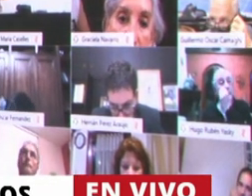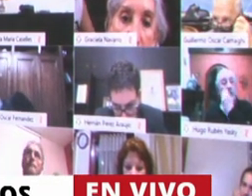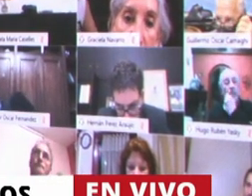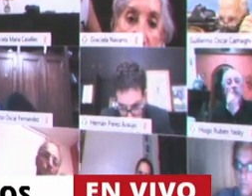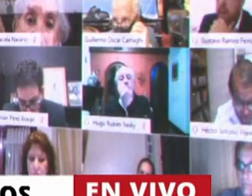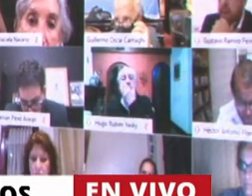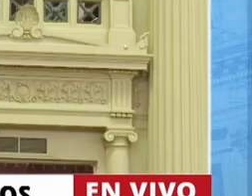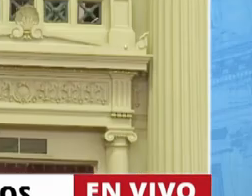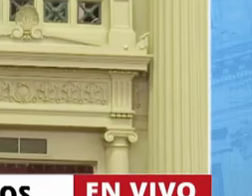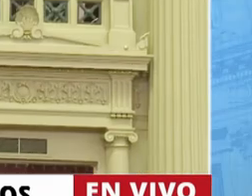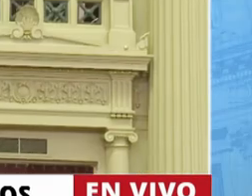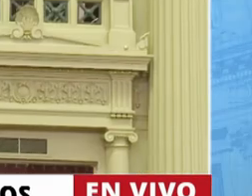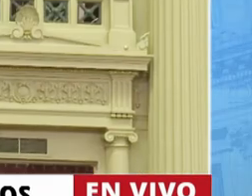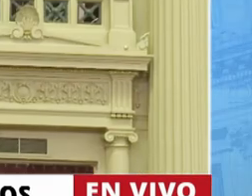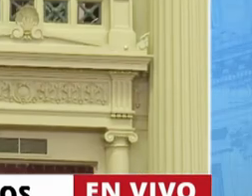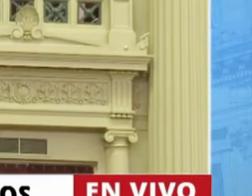cu